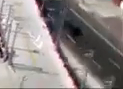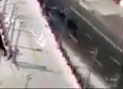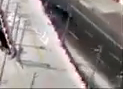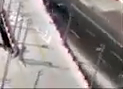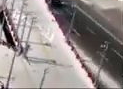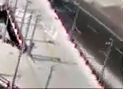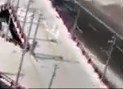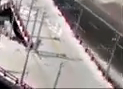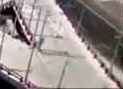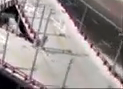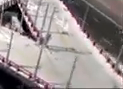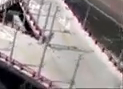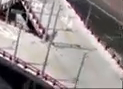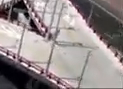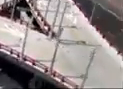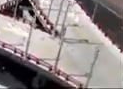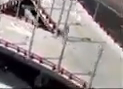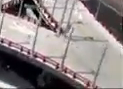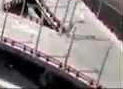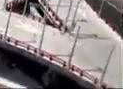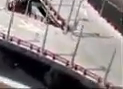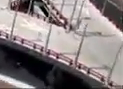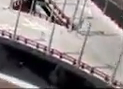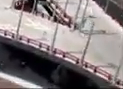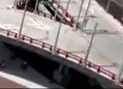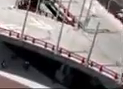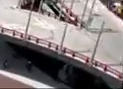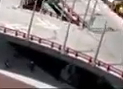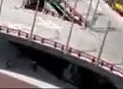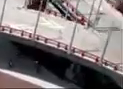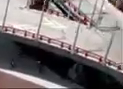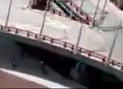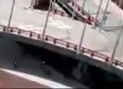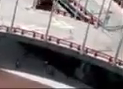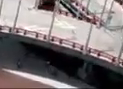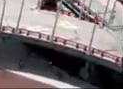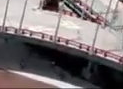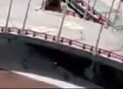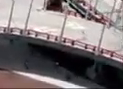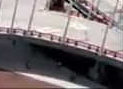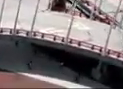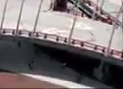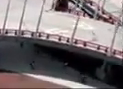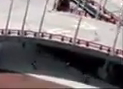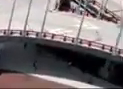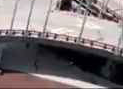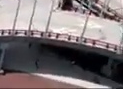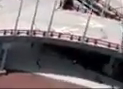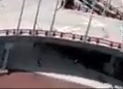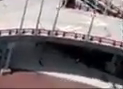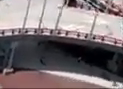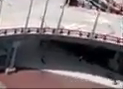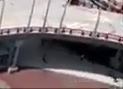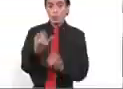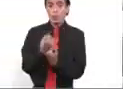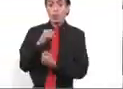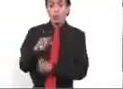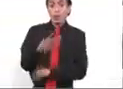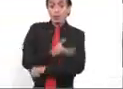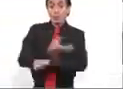Y damos la bienvenida en esta tarde a la doctora Claudia Sheinbaum Pardo, jefa de gobierno de la Ciudad de México, y a las autoridades que le